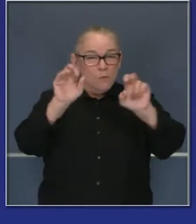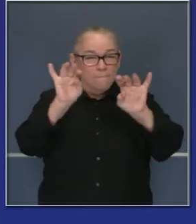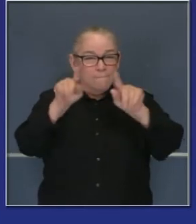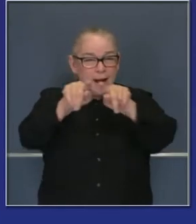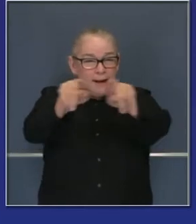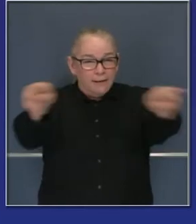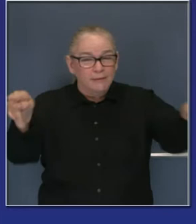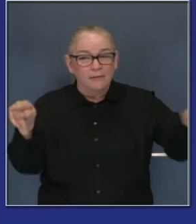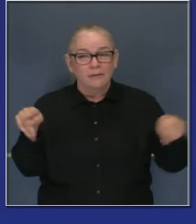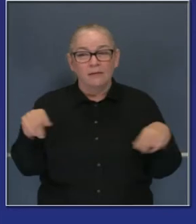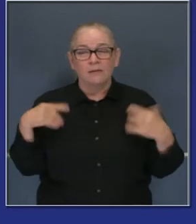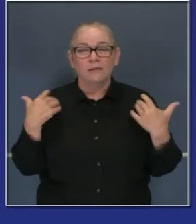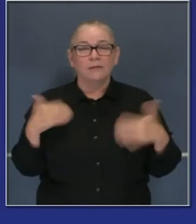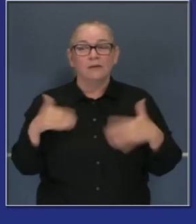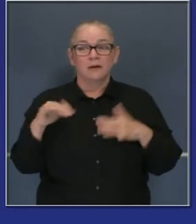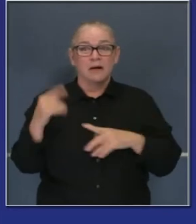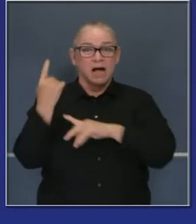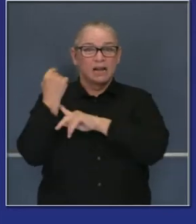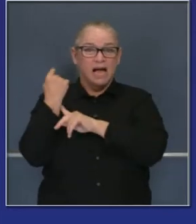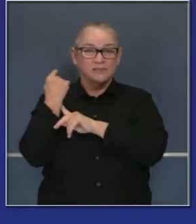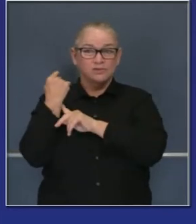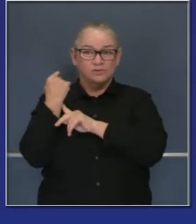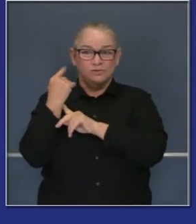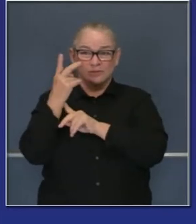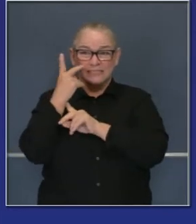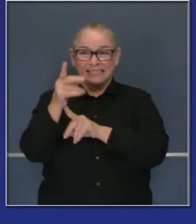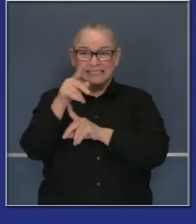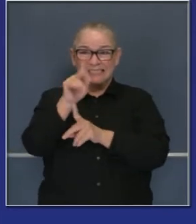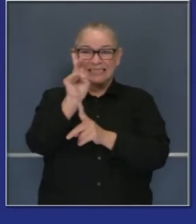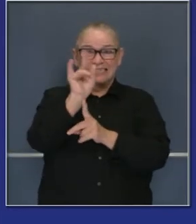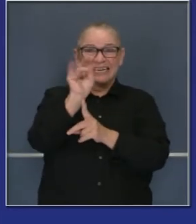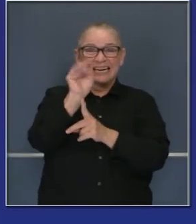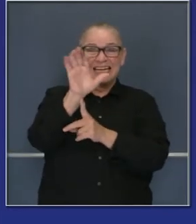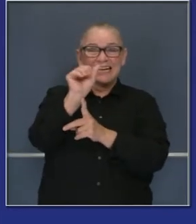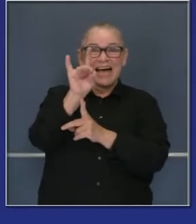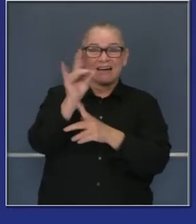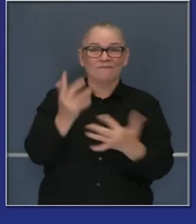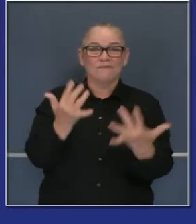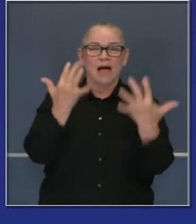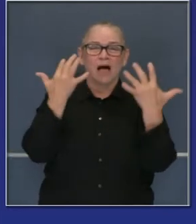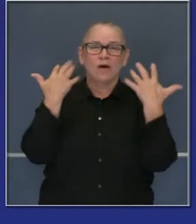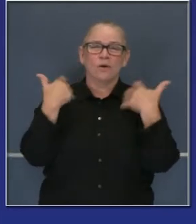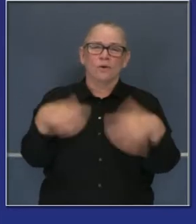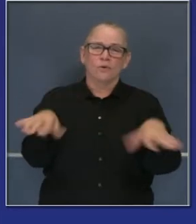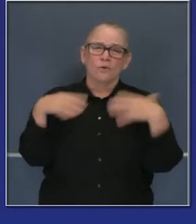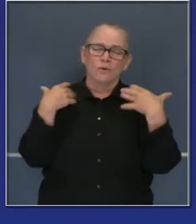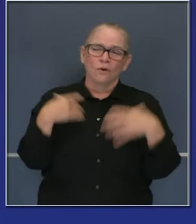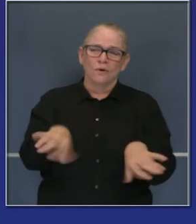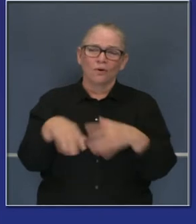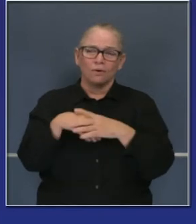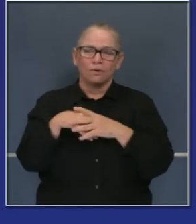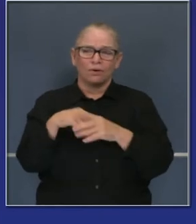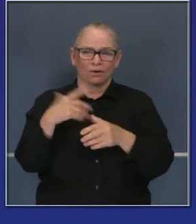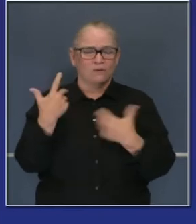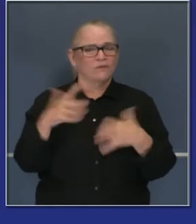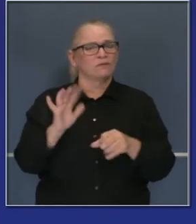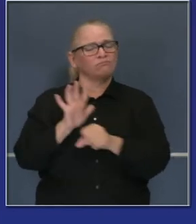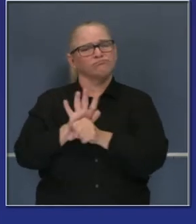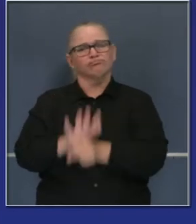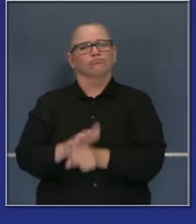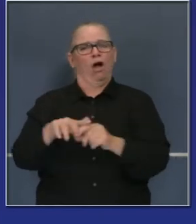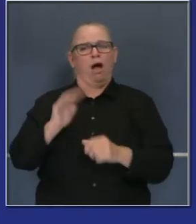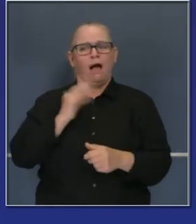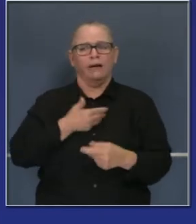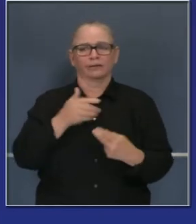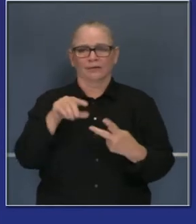que después de una temporada difícil el incendio quién qué y particularmente en el norte de california que fue muy estresante el